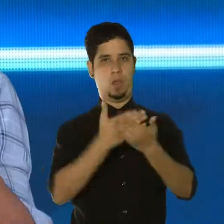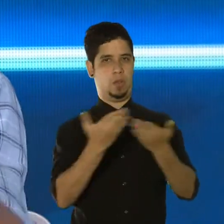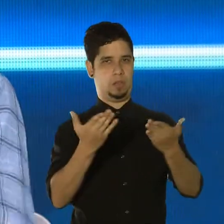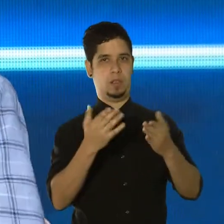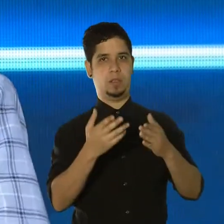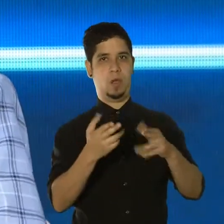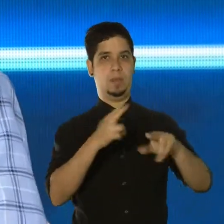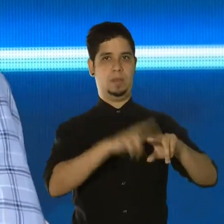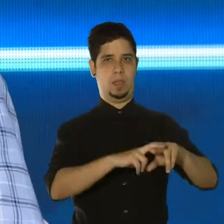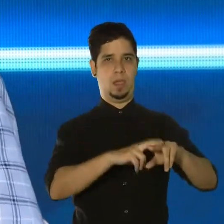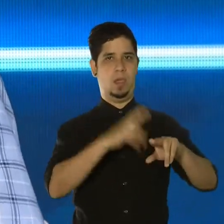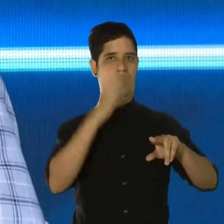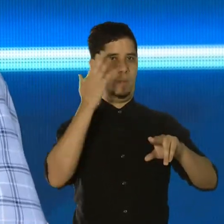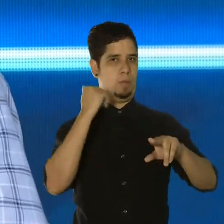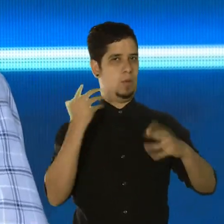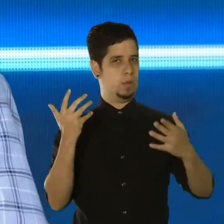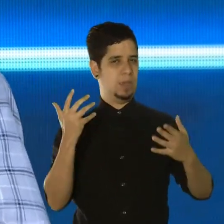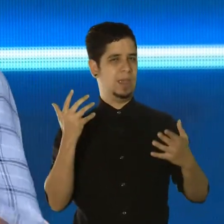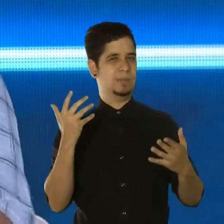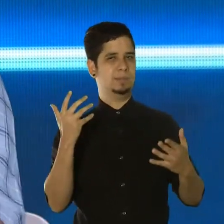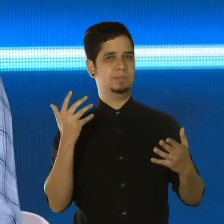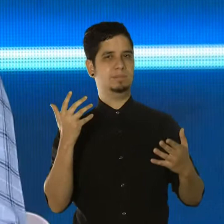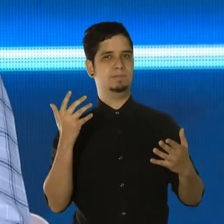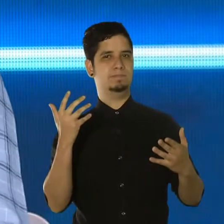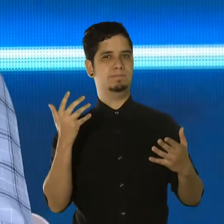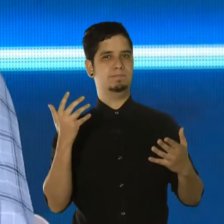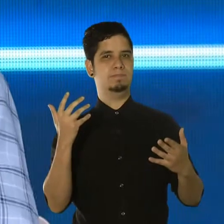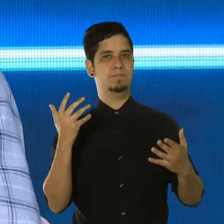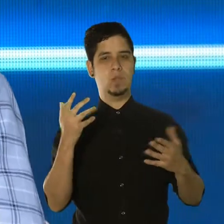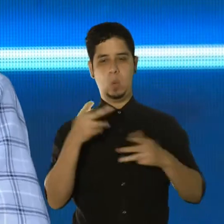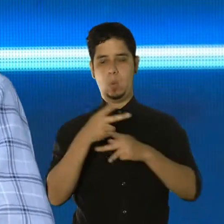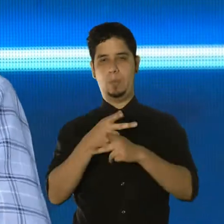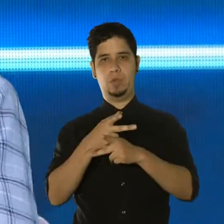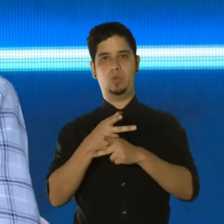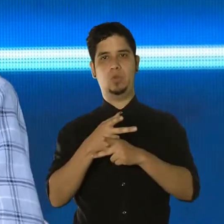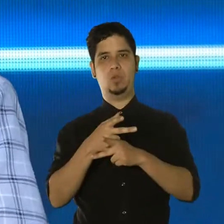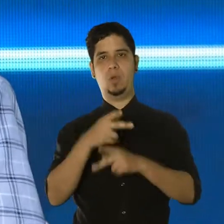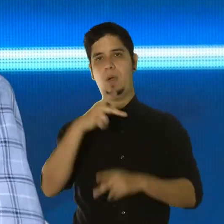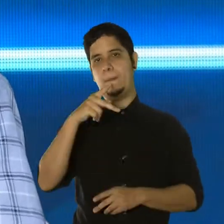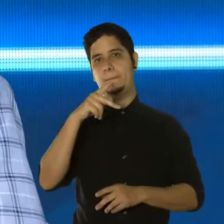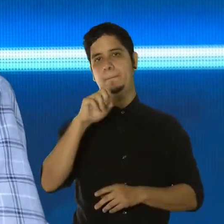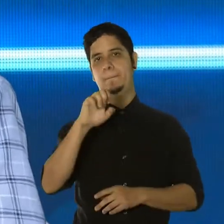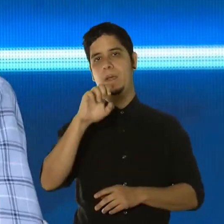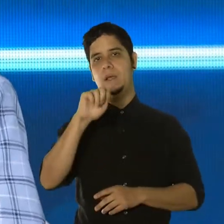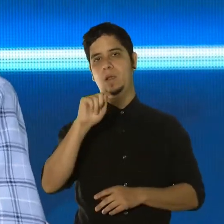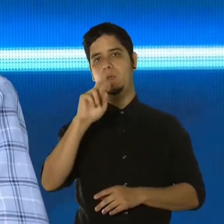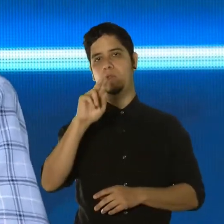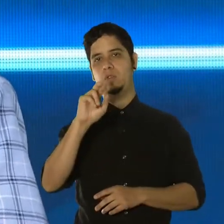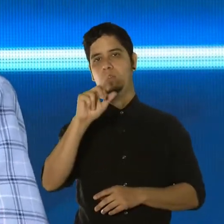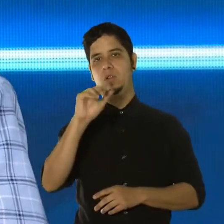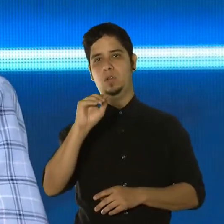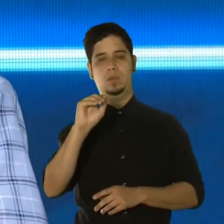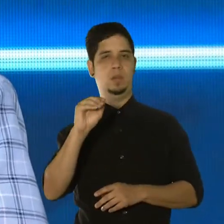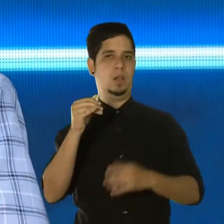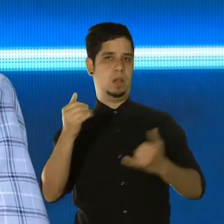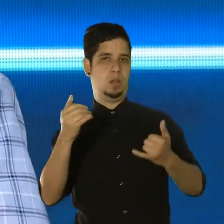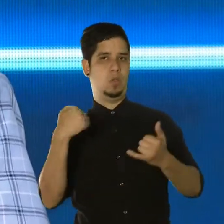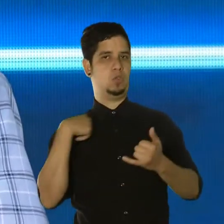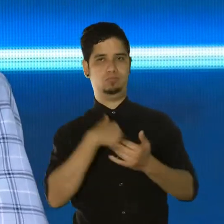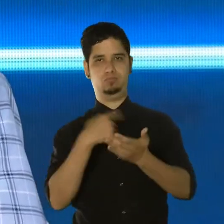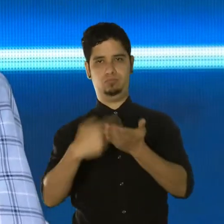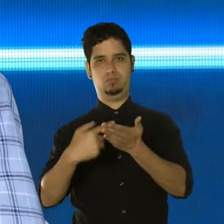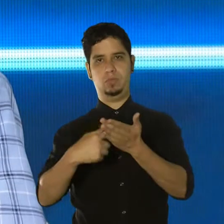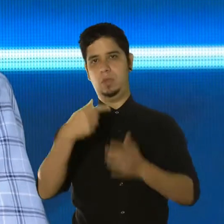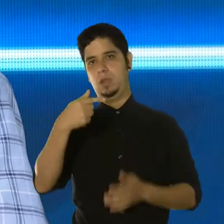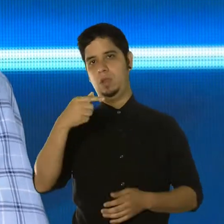todo se genera, ya sea por un producto del petróleo o sus derivados, que en este caso estamos hablando del gas licuado, y esa